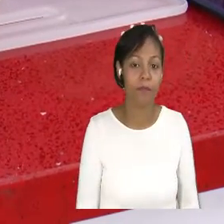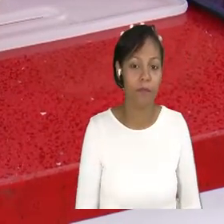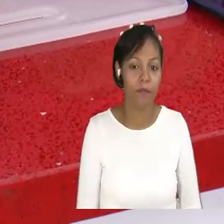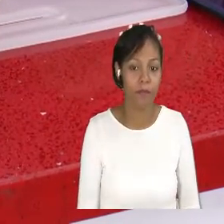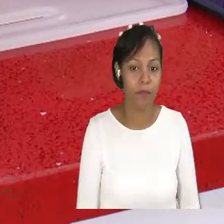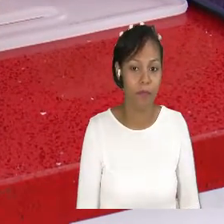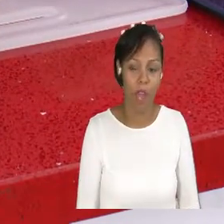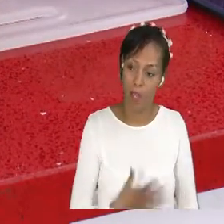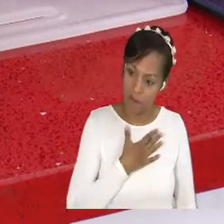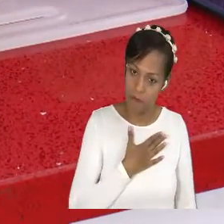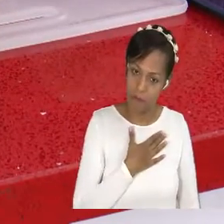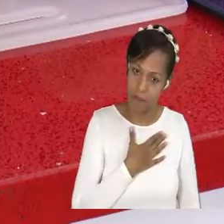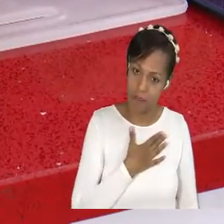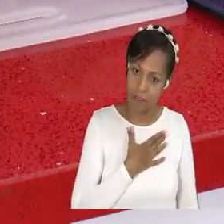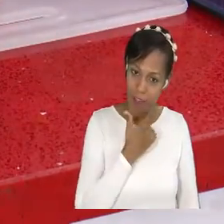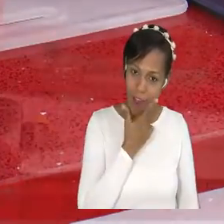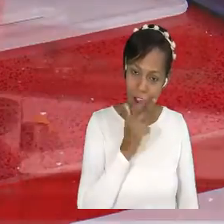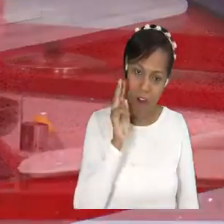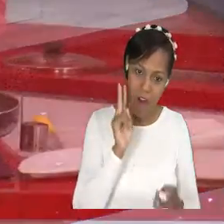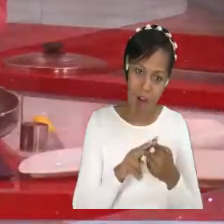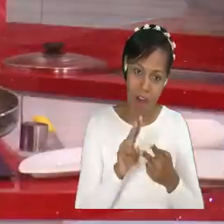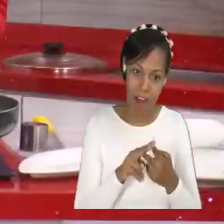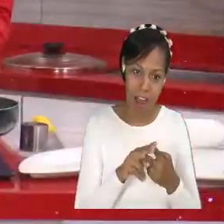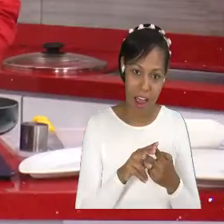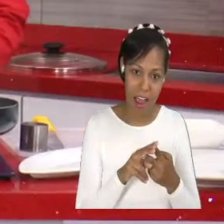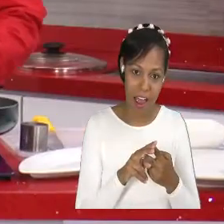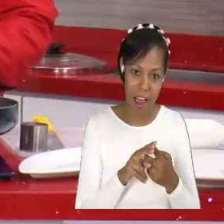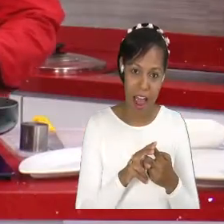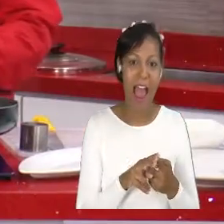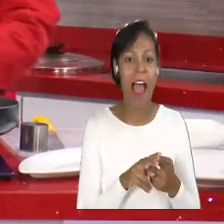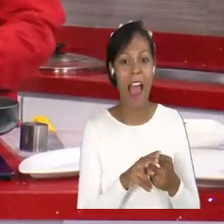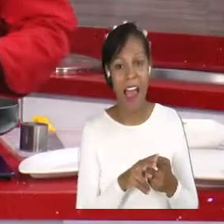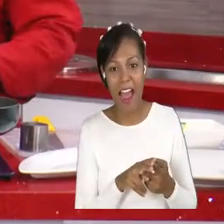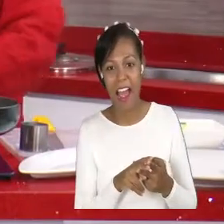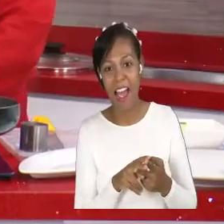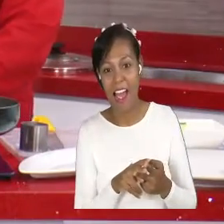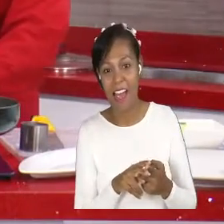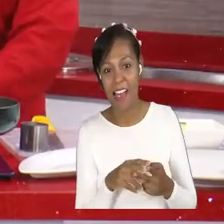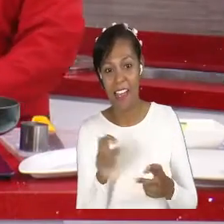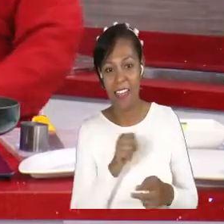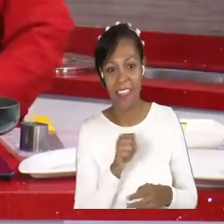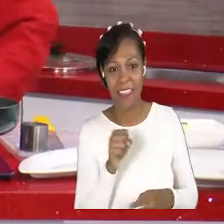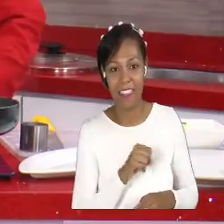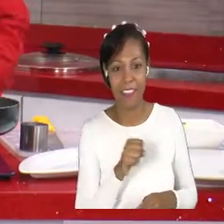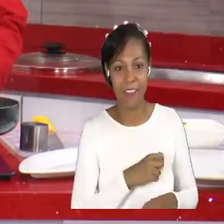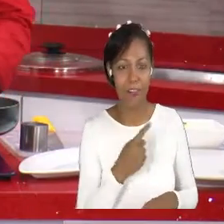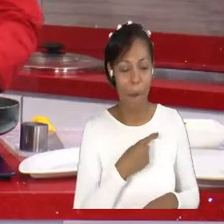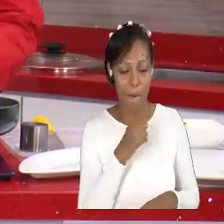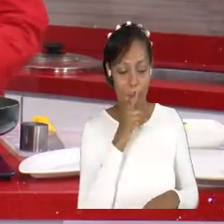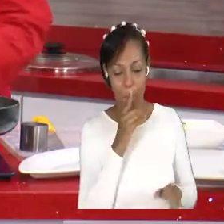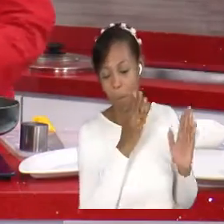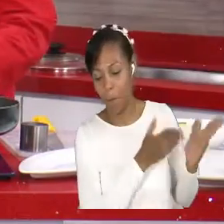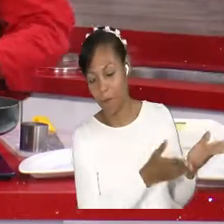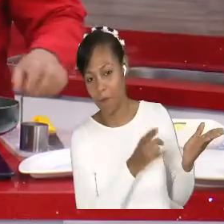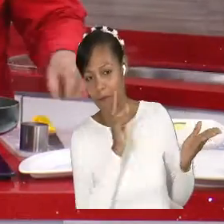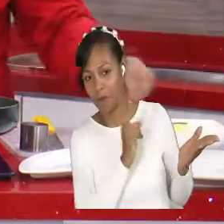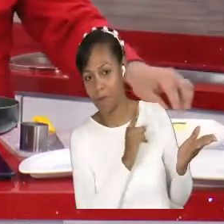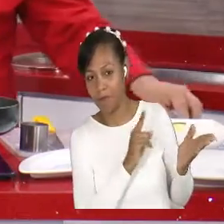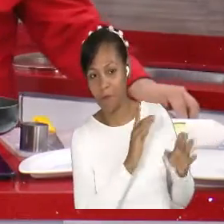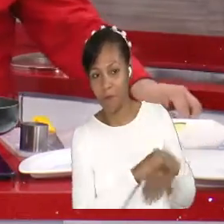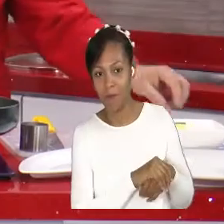Mayerly. Anda, sí, es tu Mayerly. Bueno, aló. Yo no voy a decir nada aquí. Voy a dejar que sea Sergio